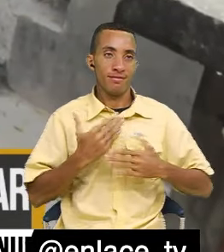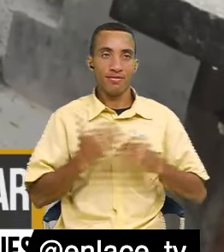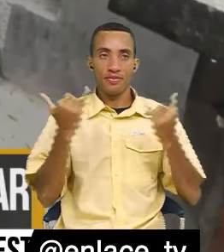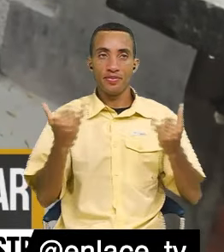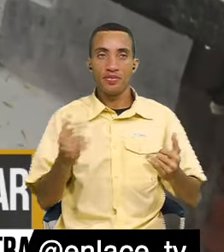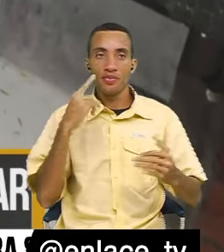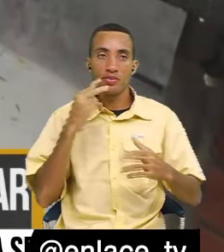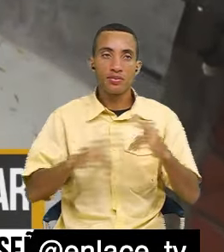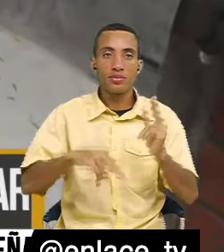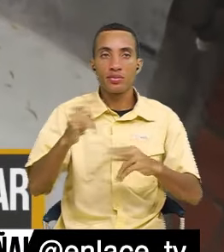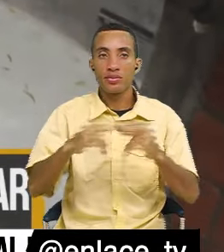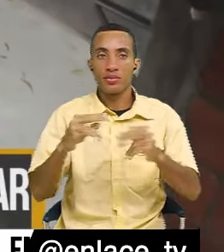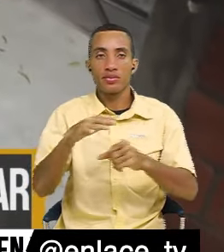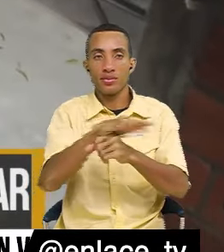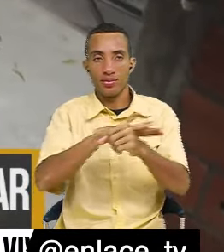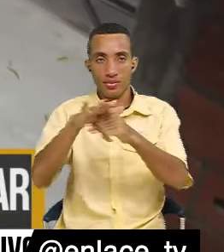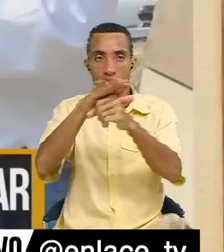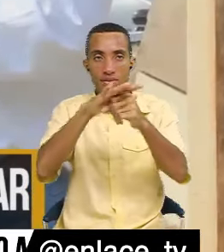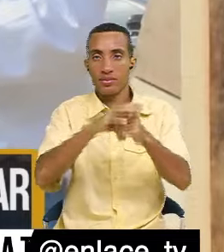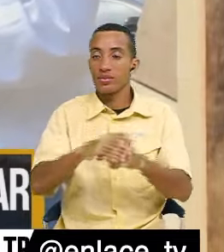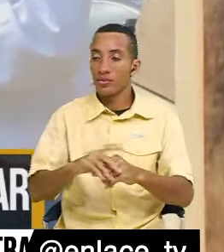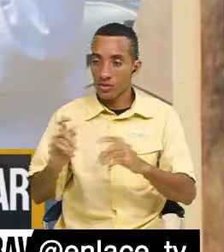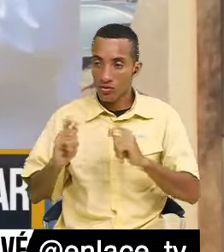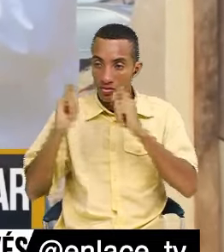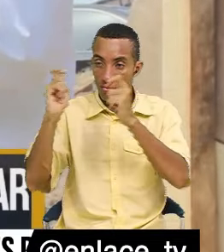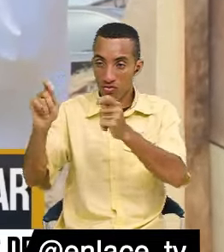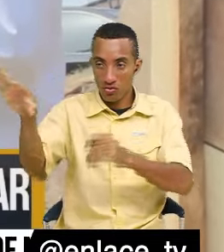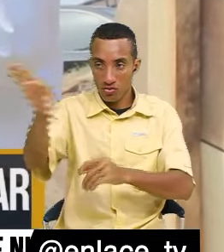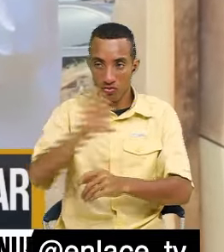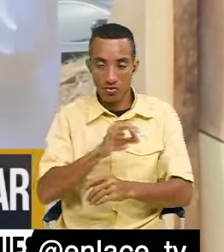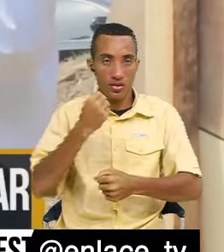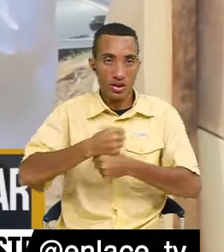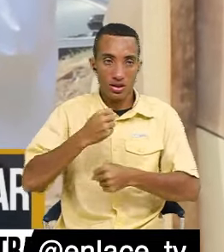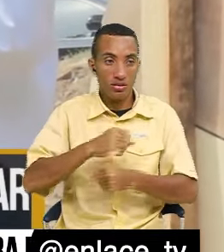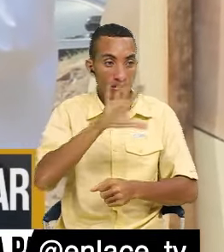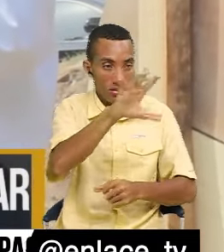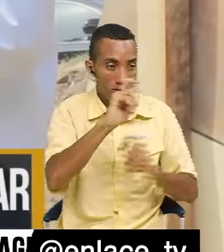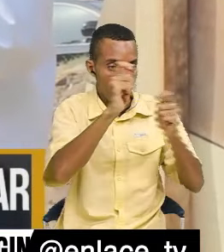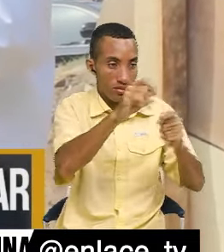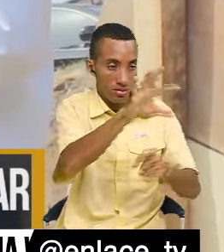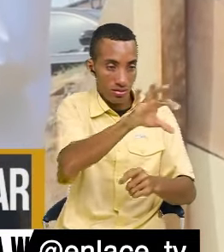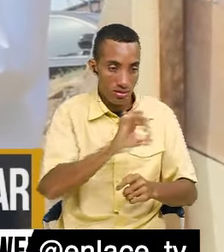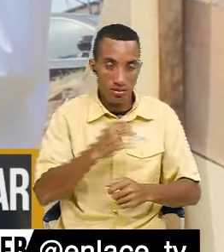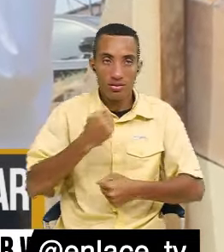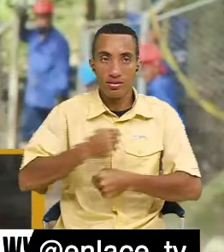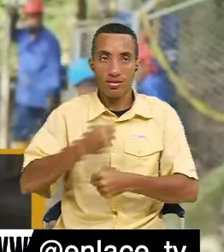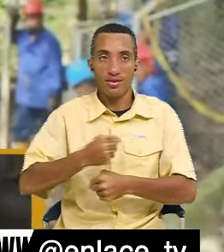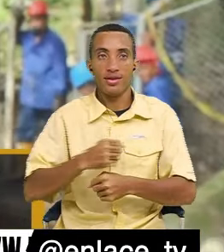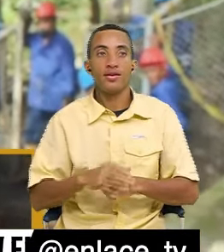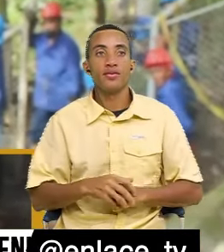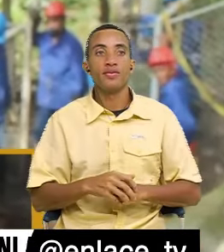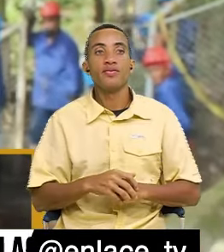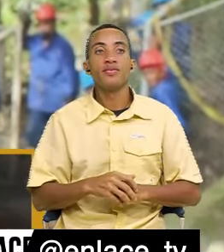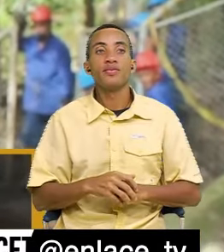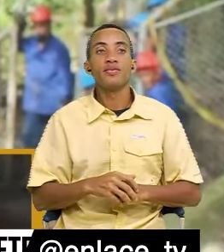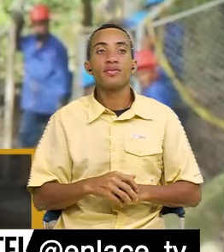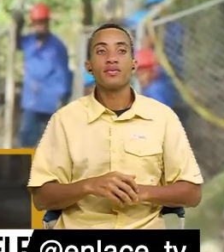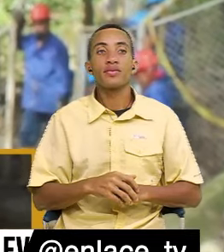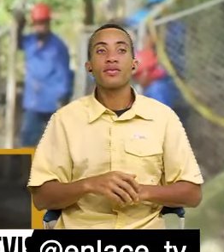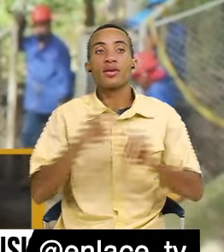en los barrios mencionados son contratados barranqueños, garantizando así mano de obra local no calificada. Como entidad operadora de los sistemas